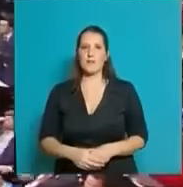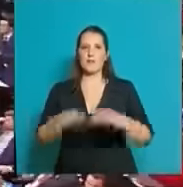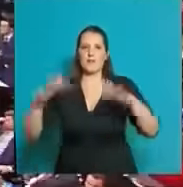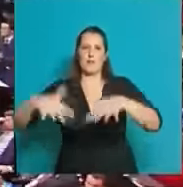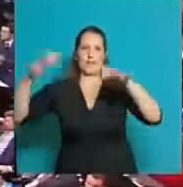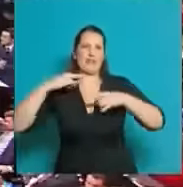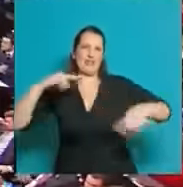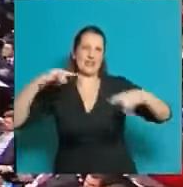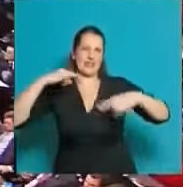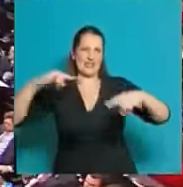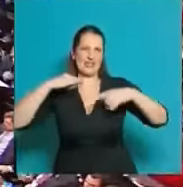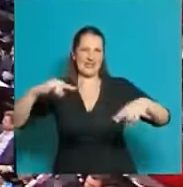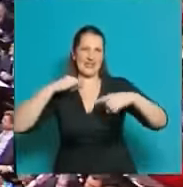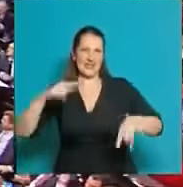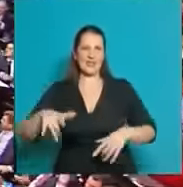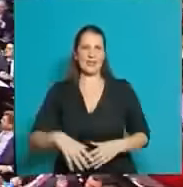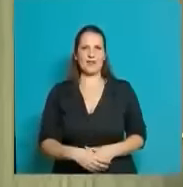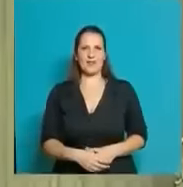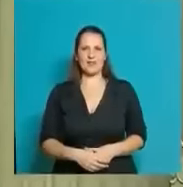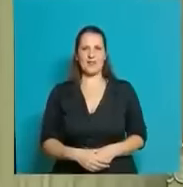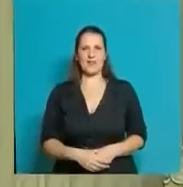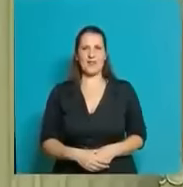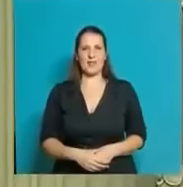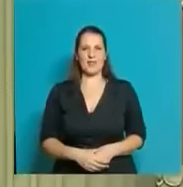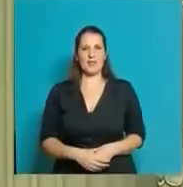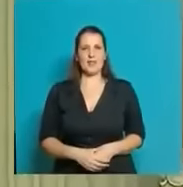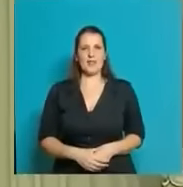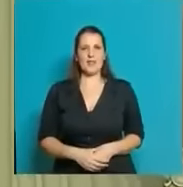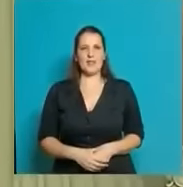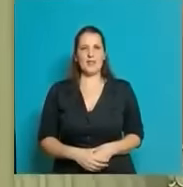Senadores, diputados, por favor. Por favor. Y por